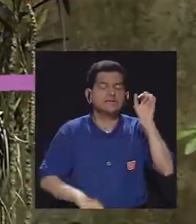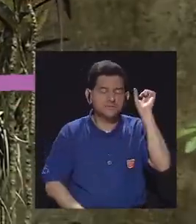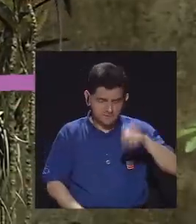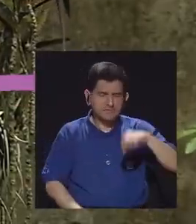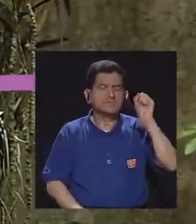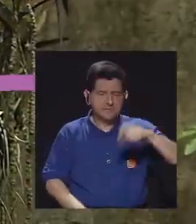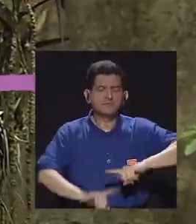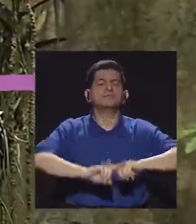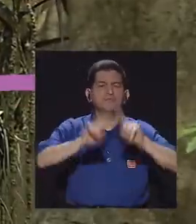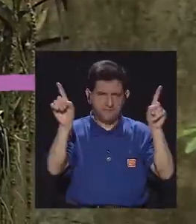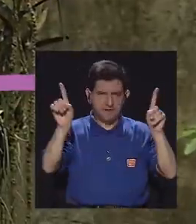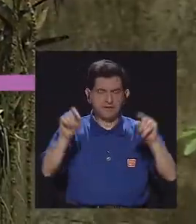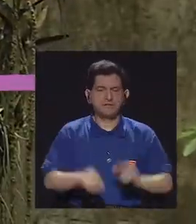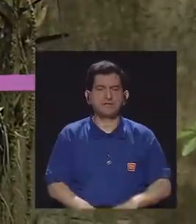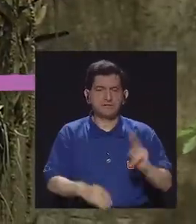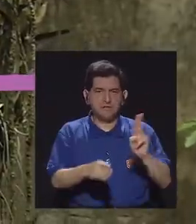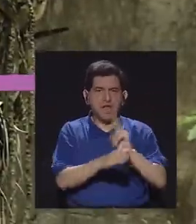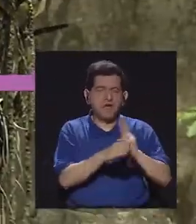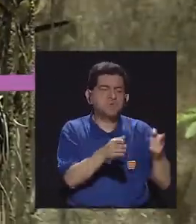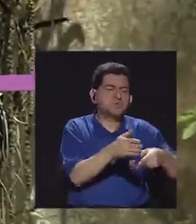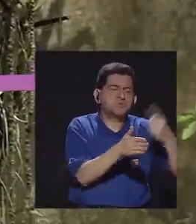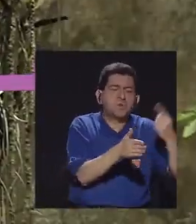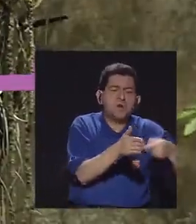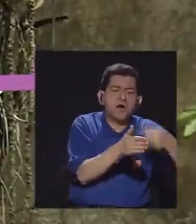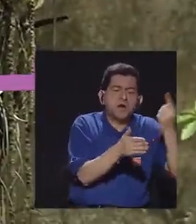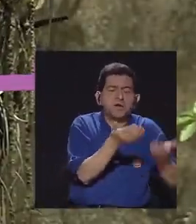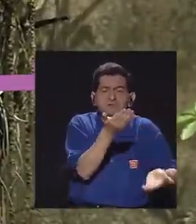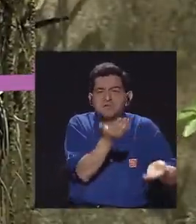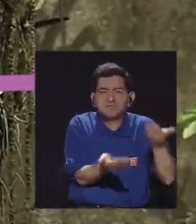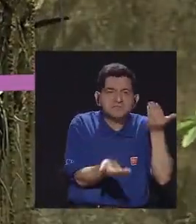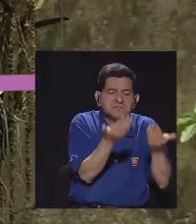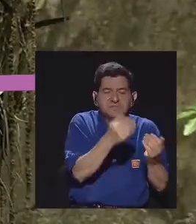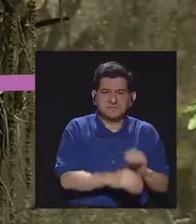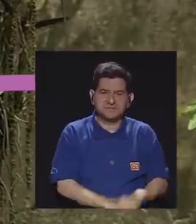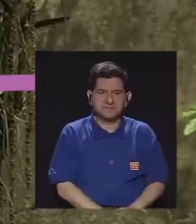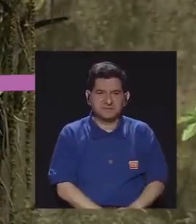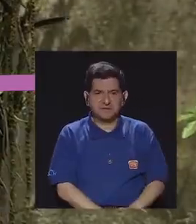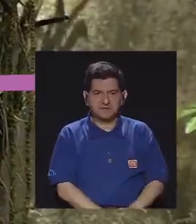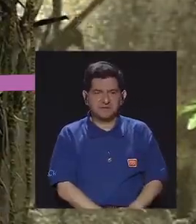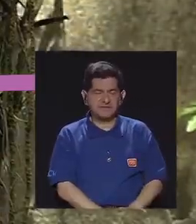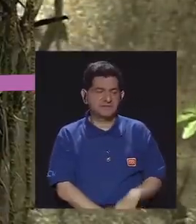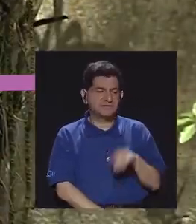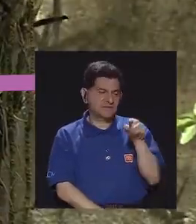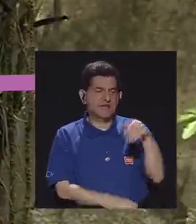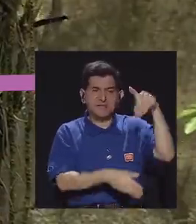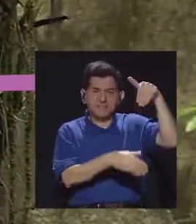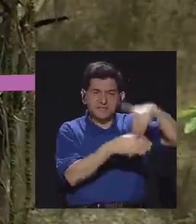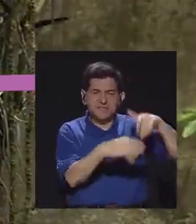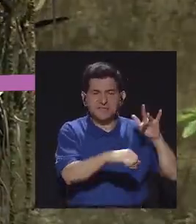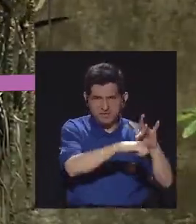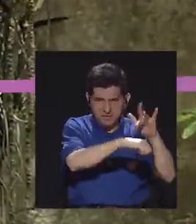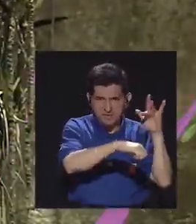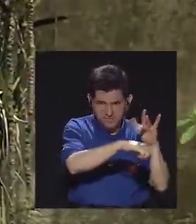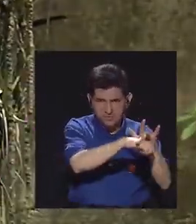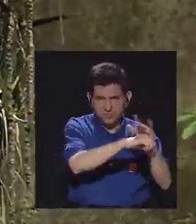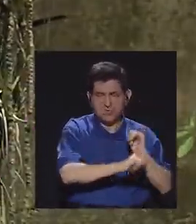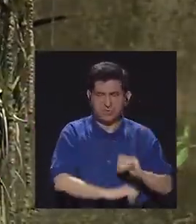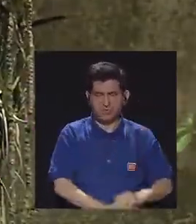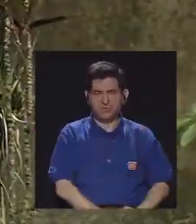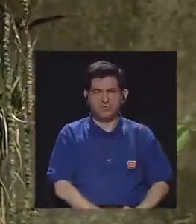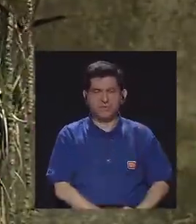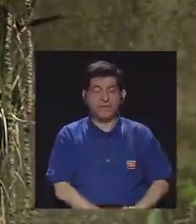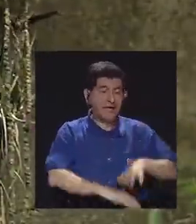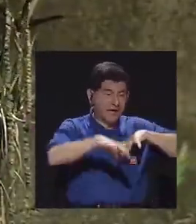sí es diferente. El consumo ocasional entra dentro de la intervención temprana, ¿verdad?